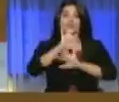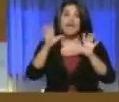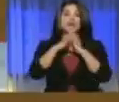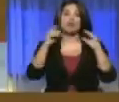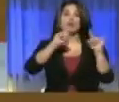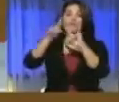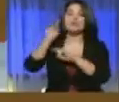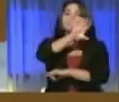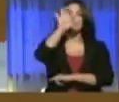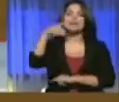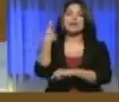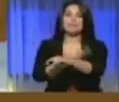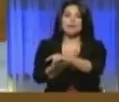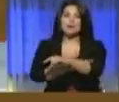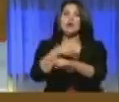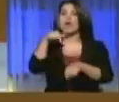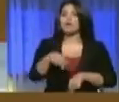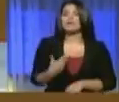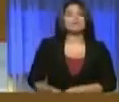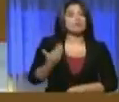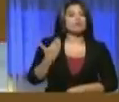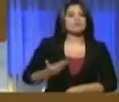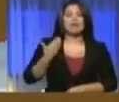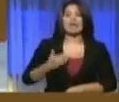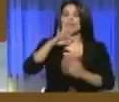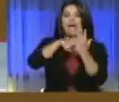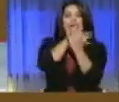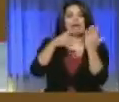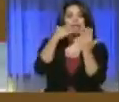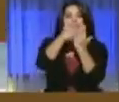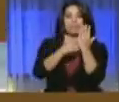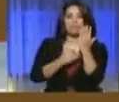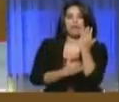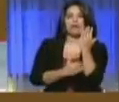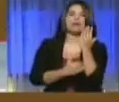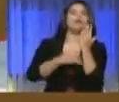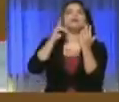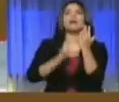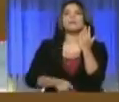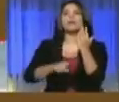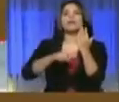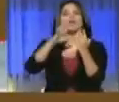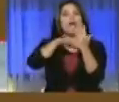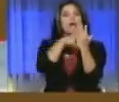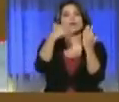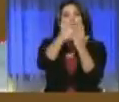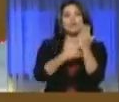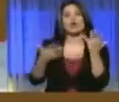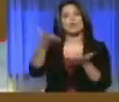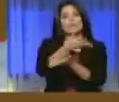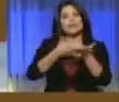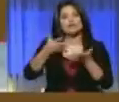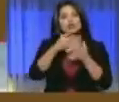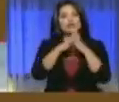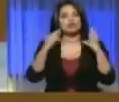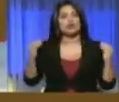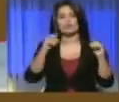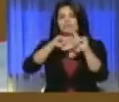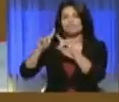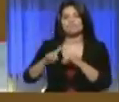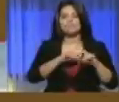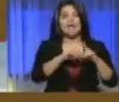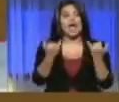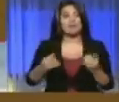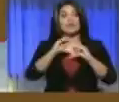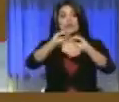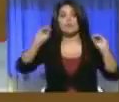hermanos tenemos importante agenda de cooperación bilateral, tenemos agenda de cooperación multilateral, y bueno, hemos llevado primero que